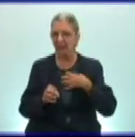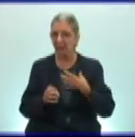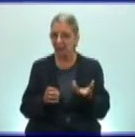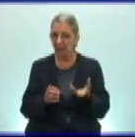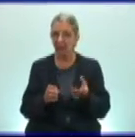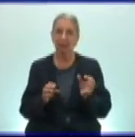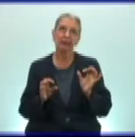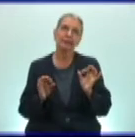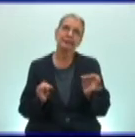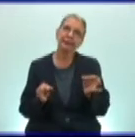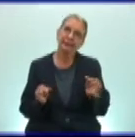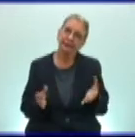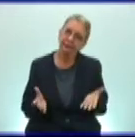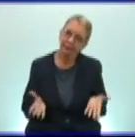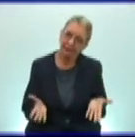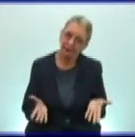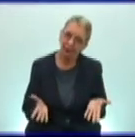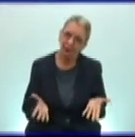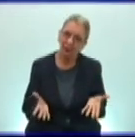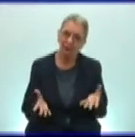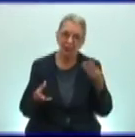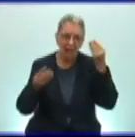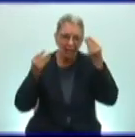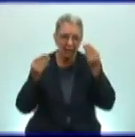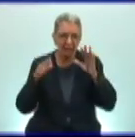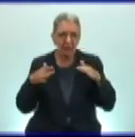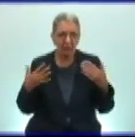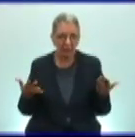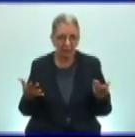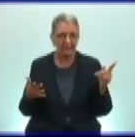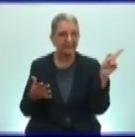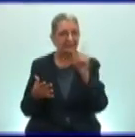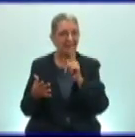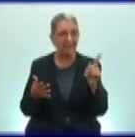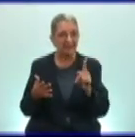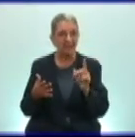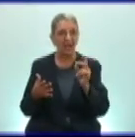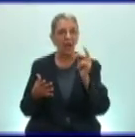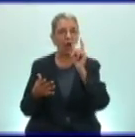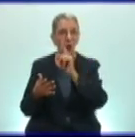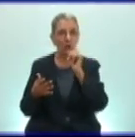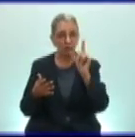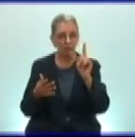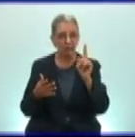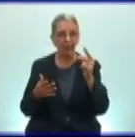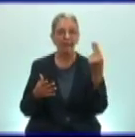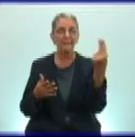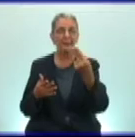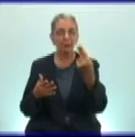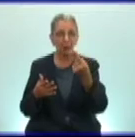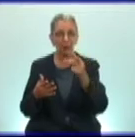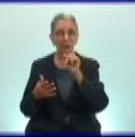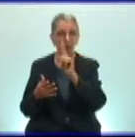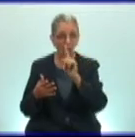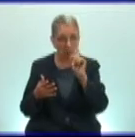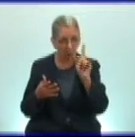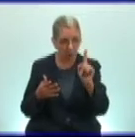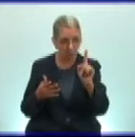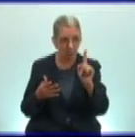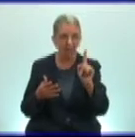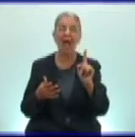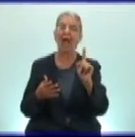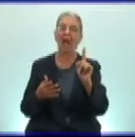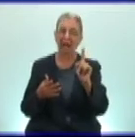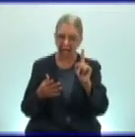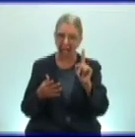envoltura? ¿Qué análisis debemos hacer en este caso? Recuerden que los átomos son eléctricamente neutros.